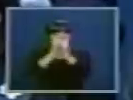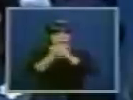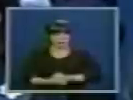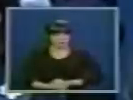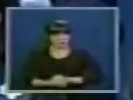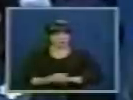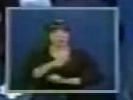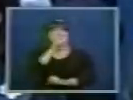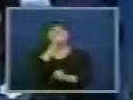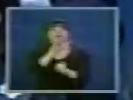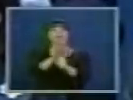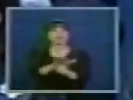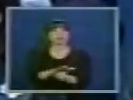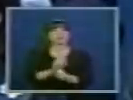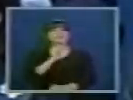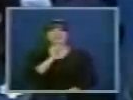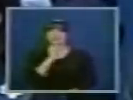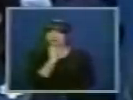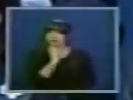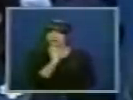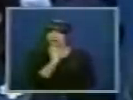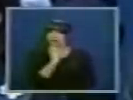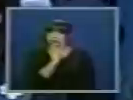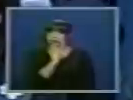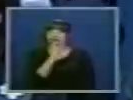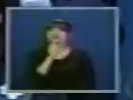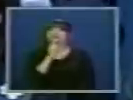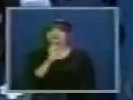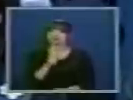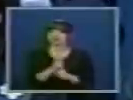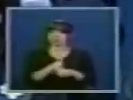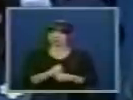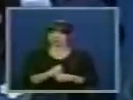y compromisos serios y